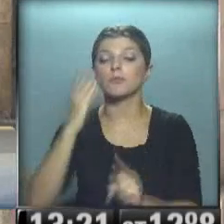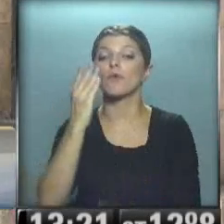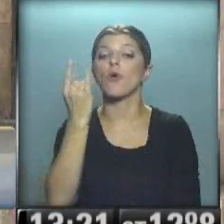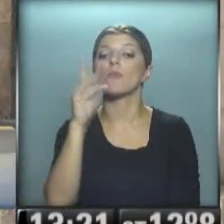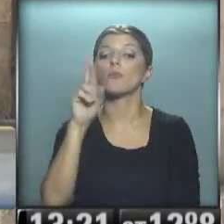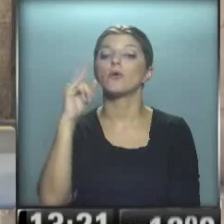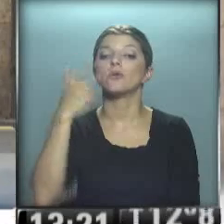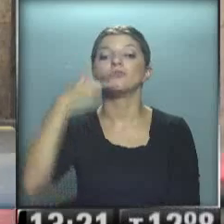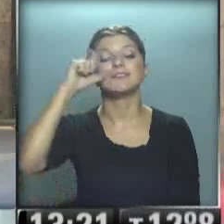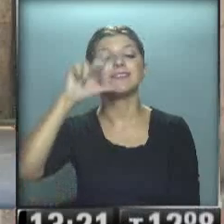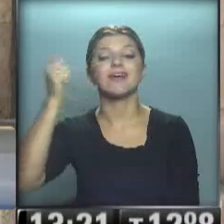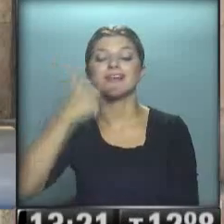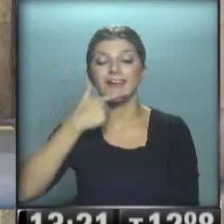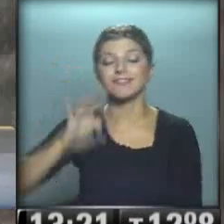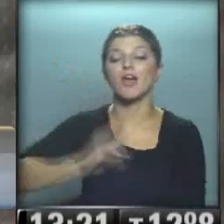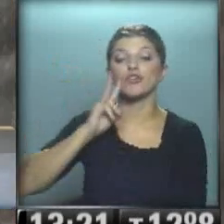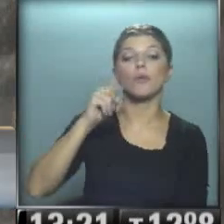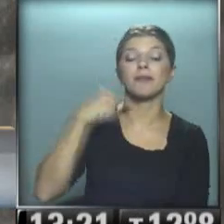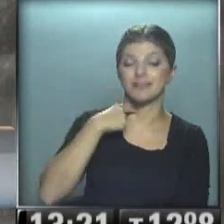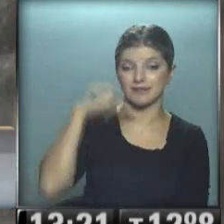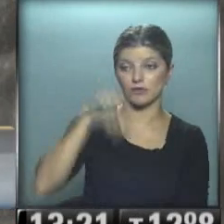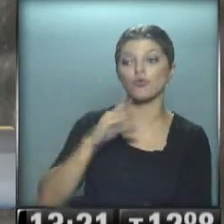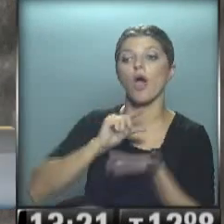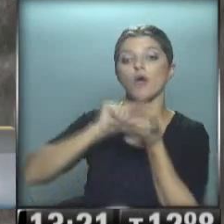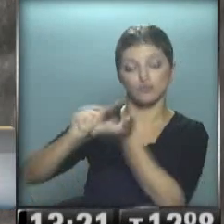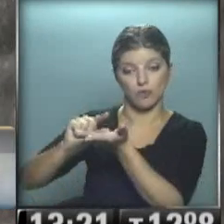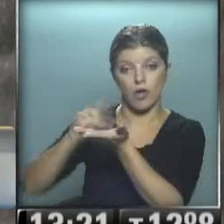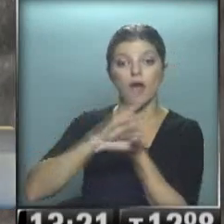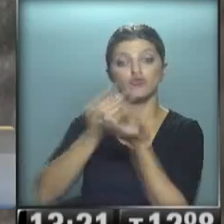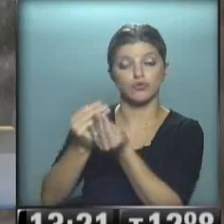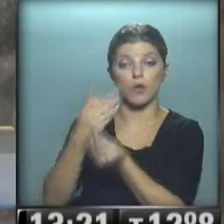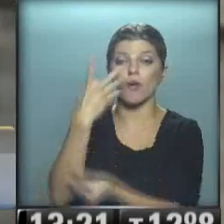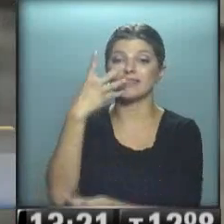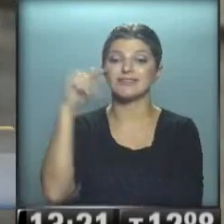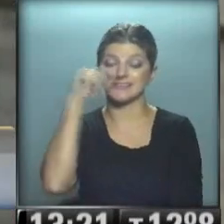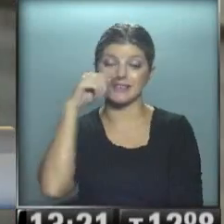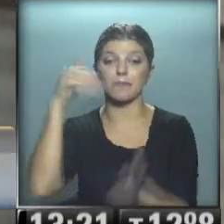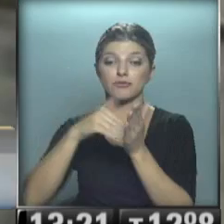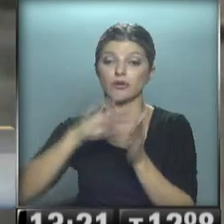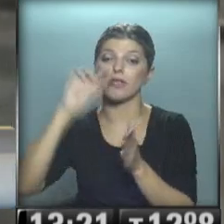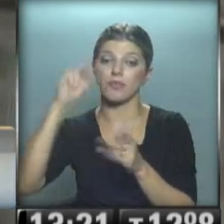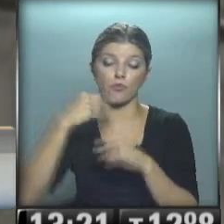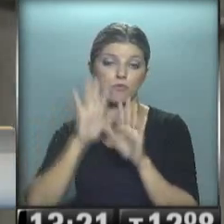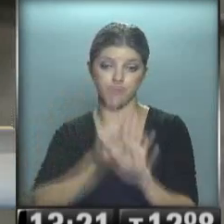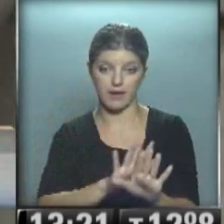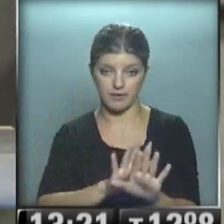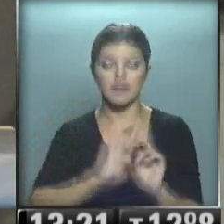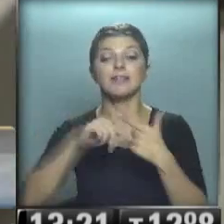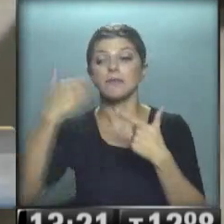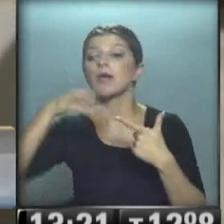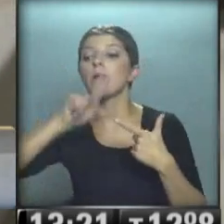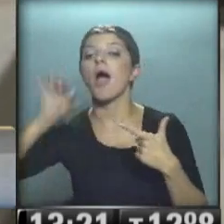en 2013 una ayuda de 47 millones de euros y a congelar la aprobación de un nuevo paquete previsto